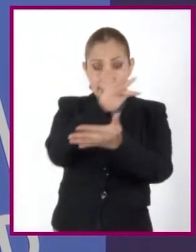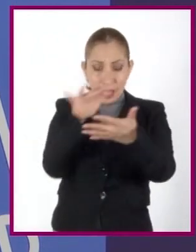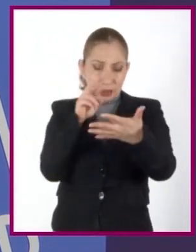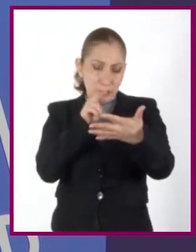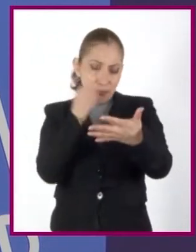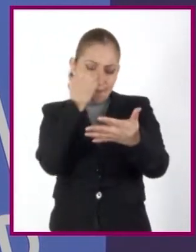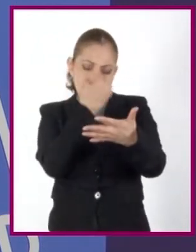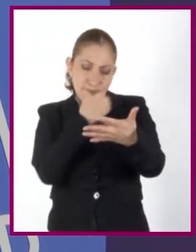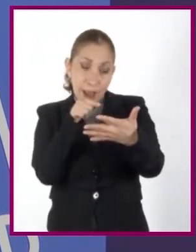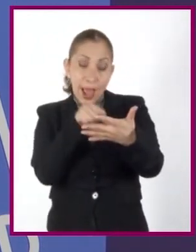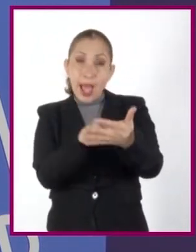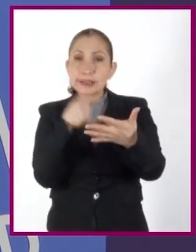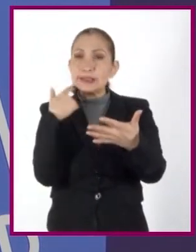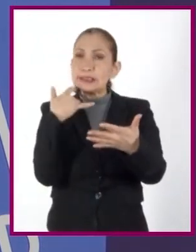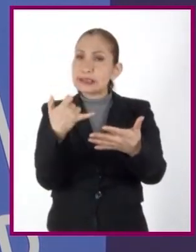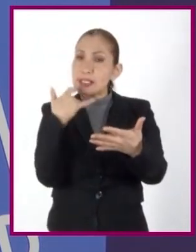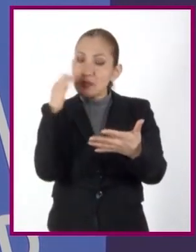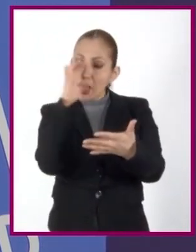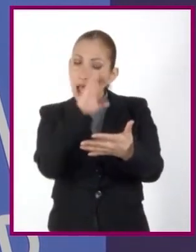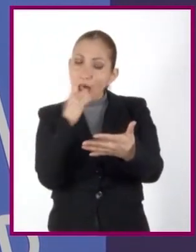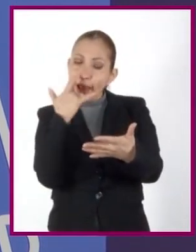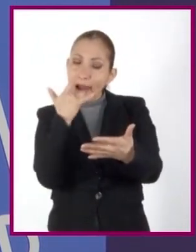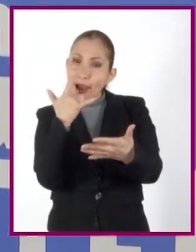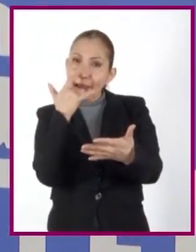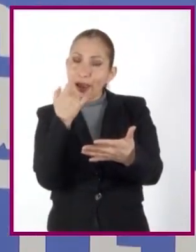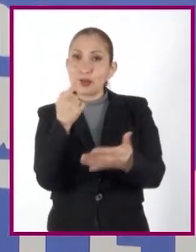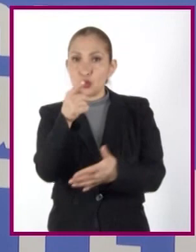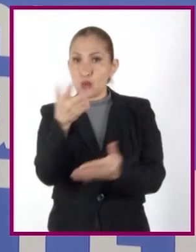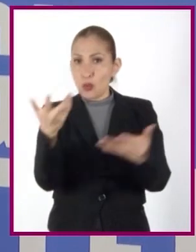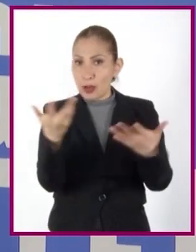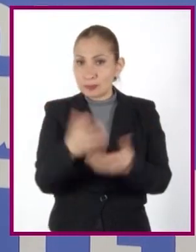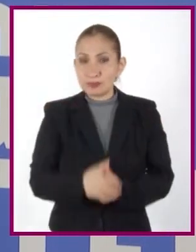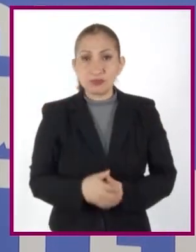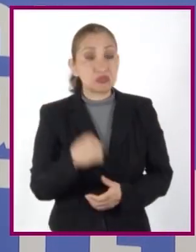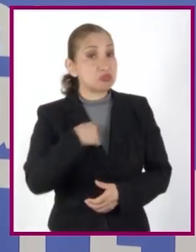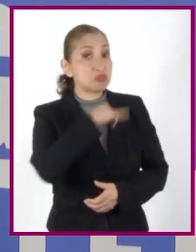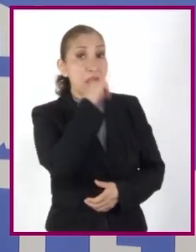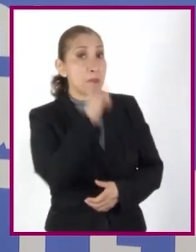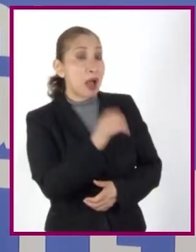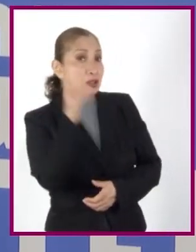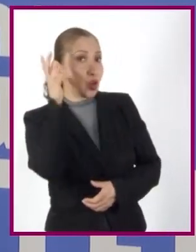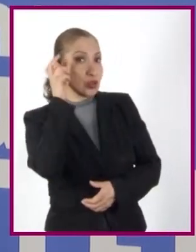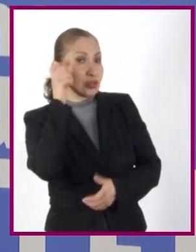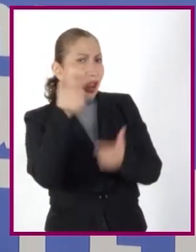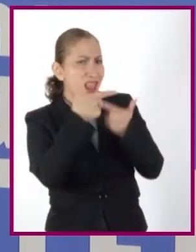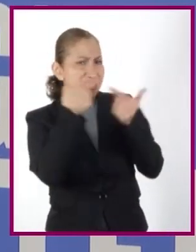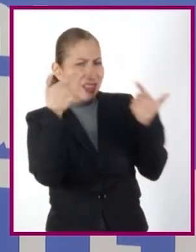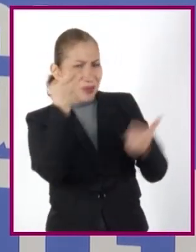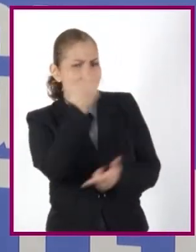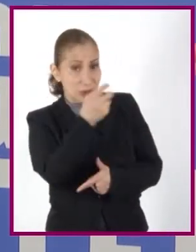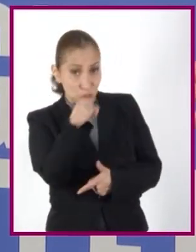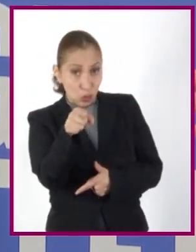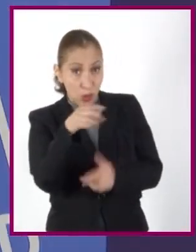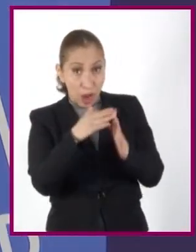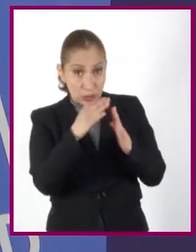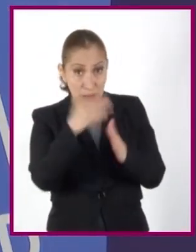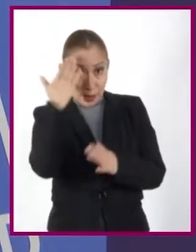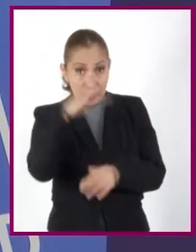más importante es el empeño y la curiosidad que le dediquemos. Yo jamás había escuchado esta leyenda. ¿Y ustedes en